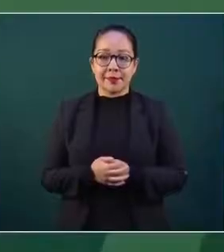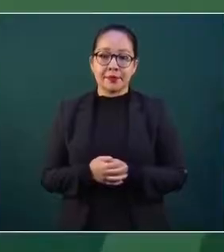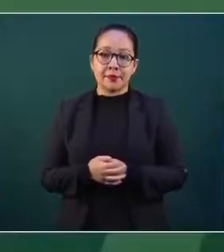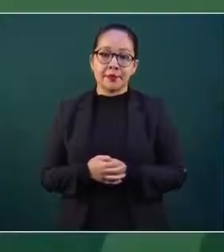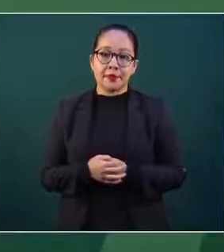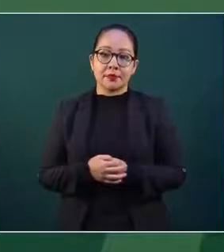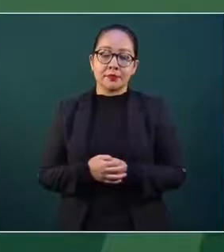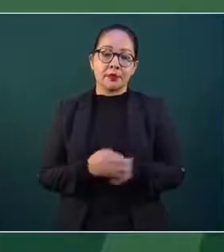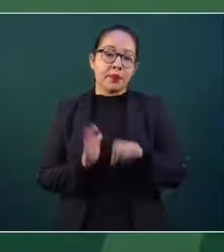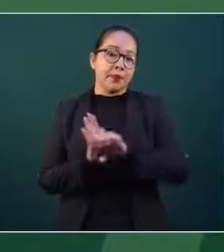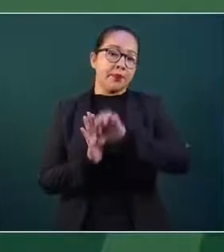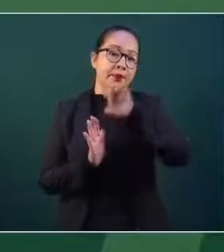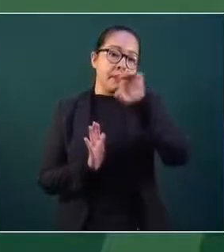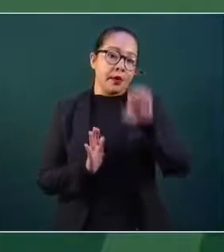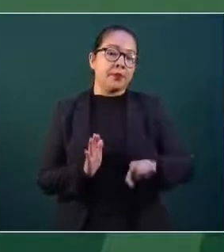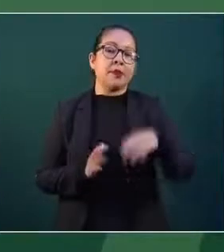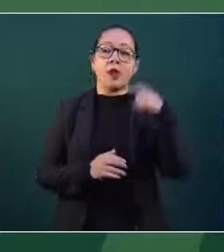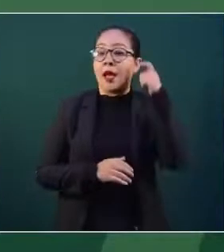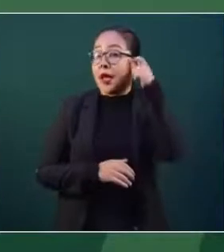de Guerrero,